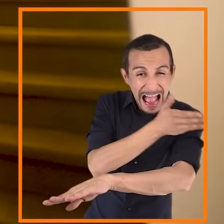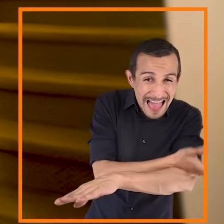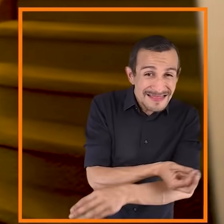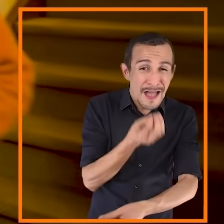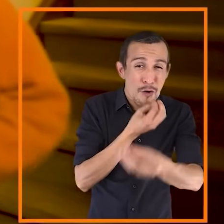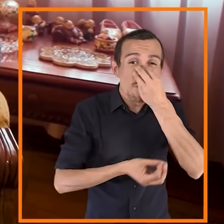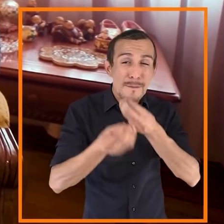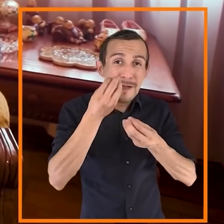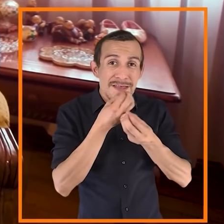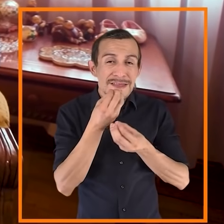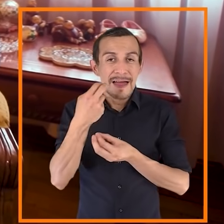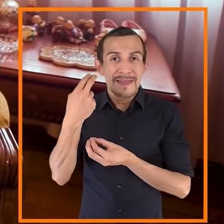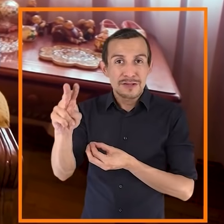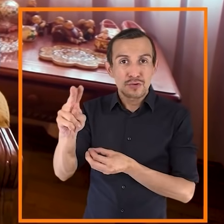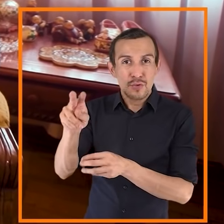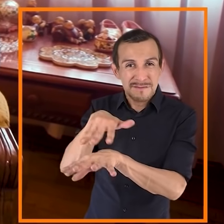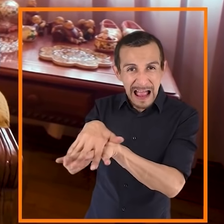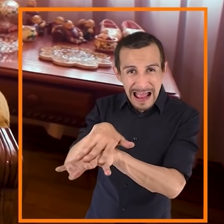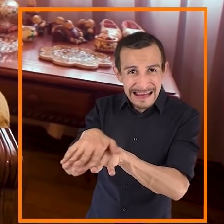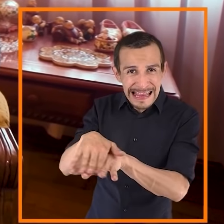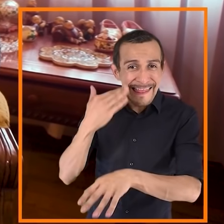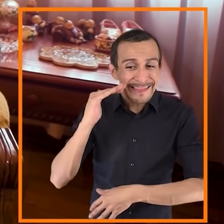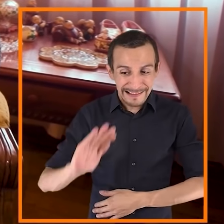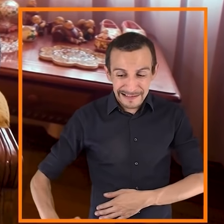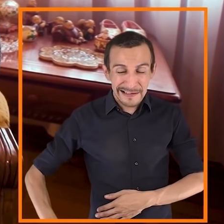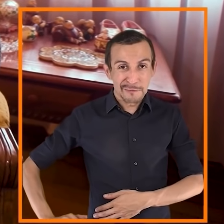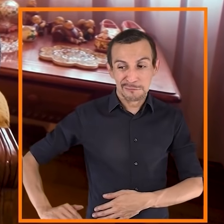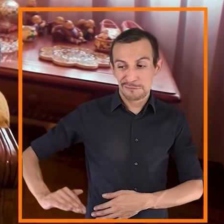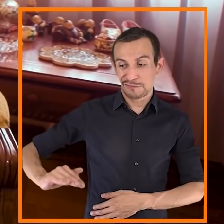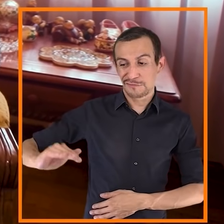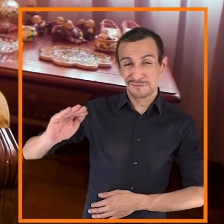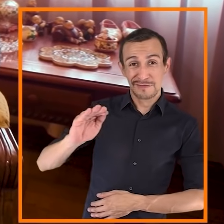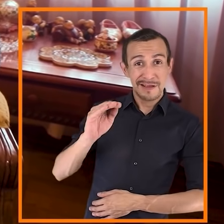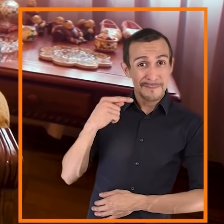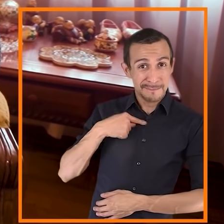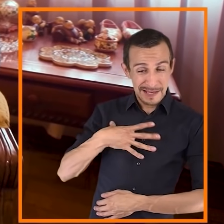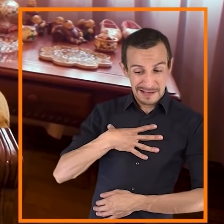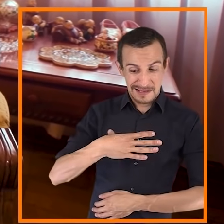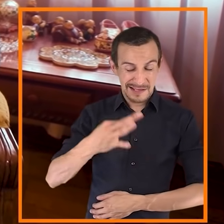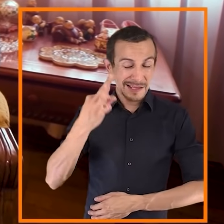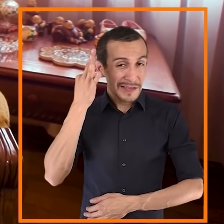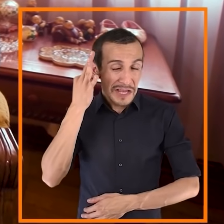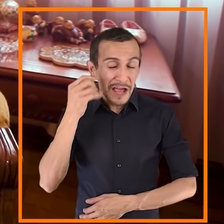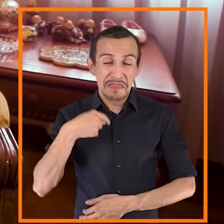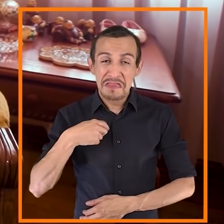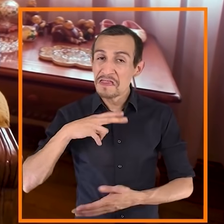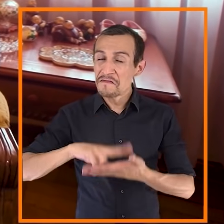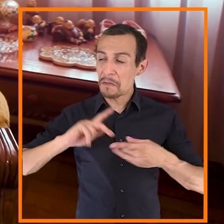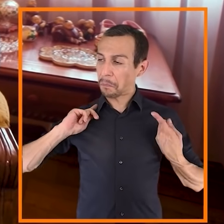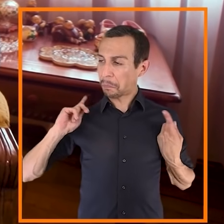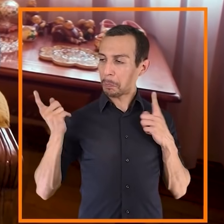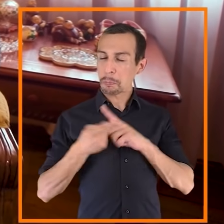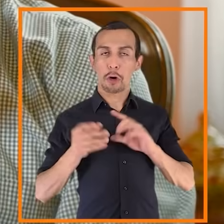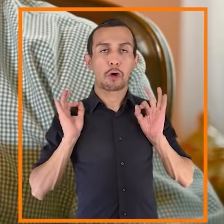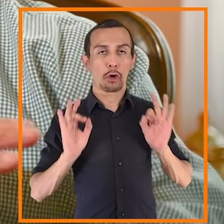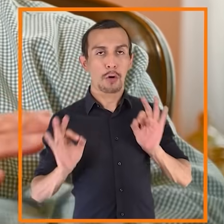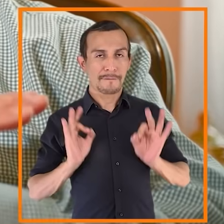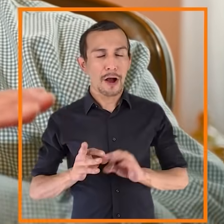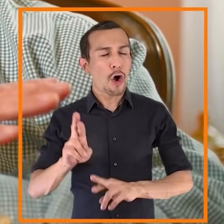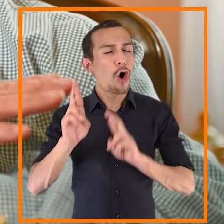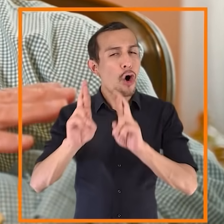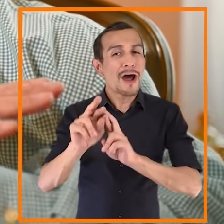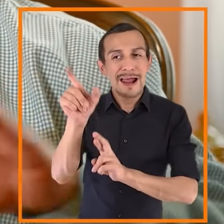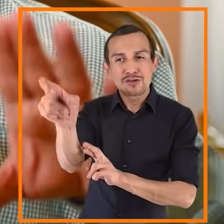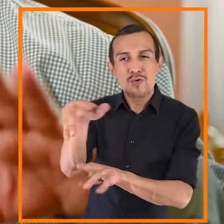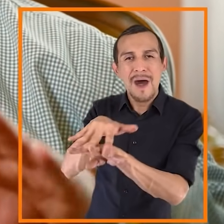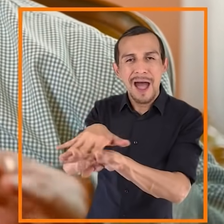consumido alimento producido por la señora María desde su niñez, Gabrielita sería absolutamente normal. Ojalá la señora